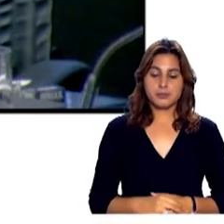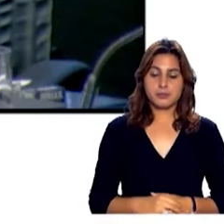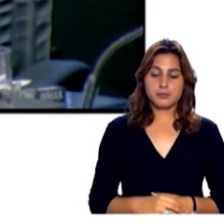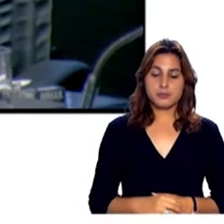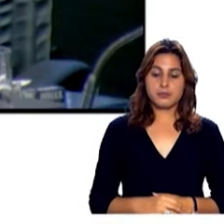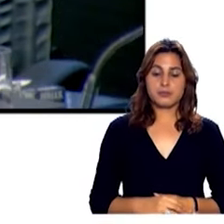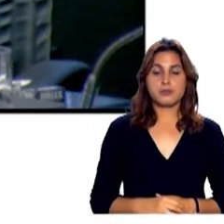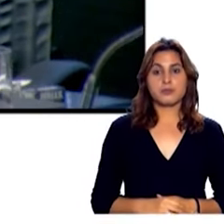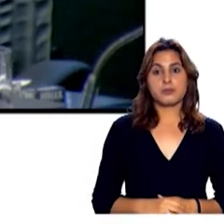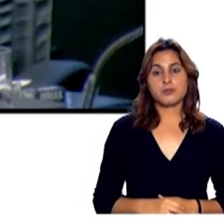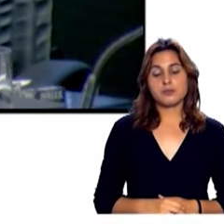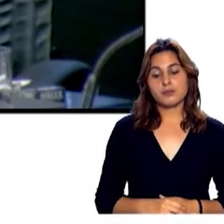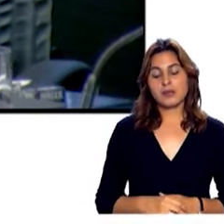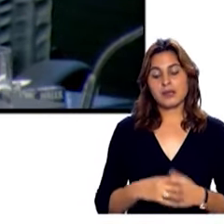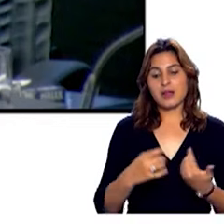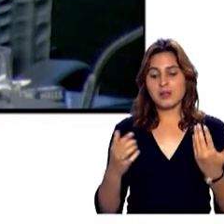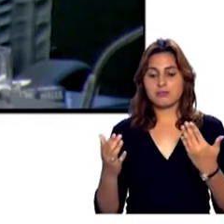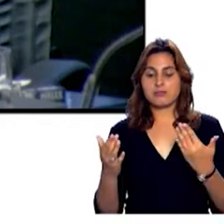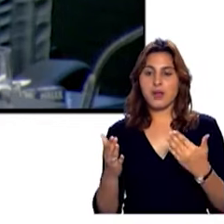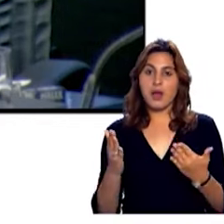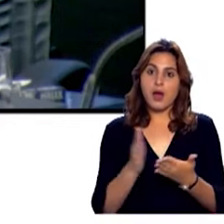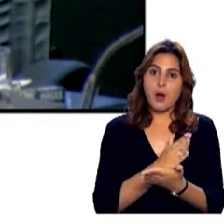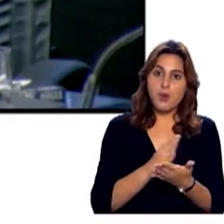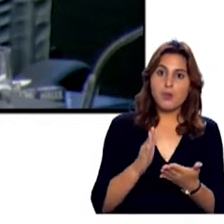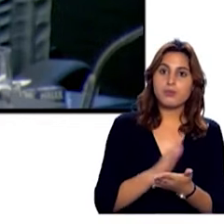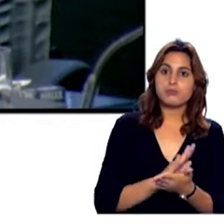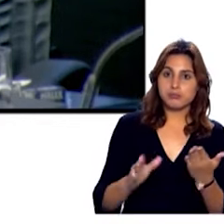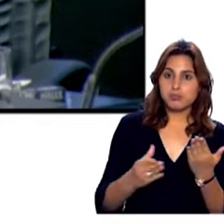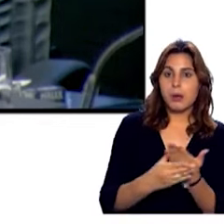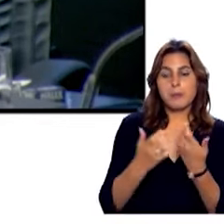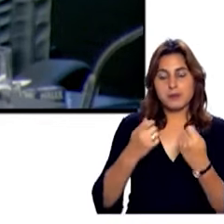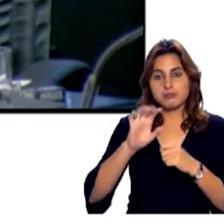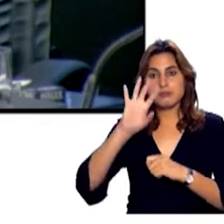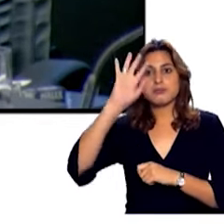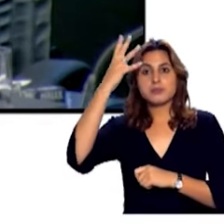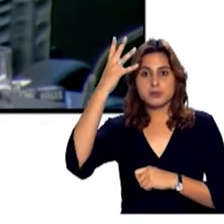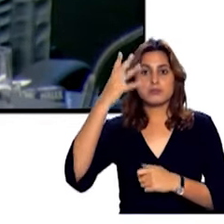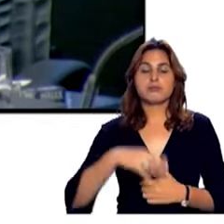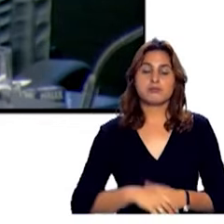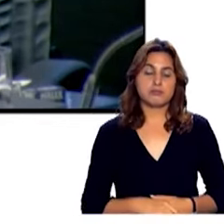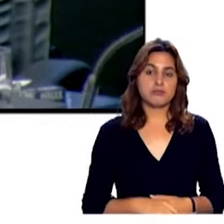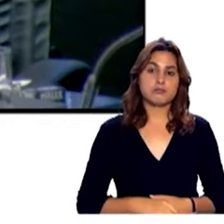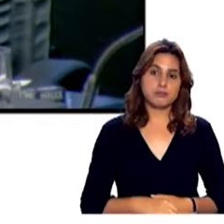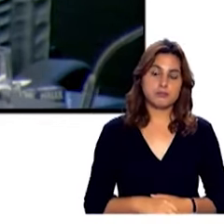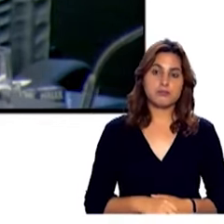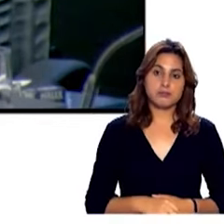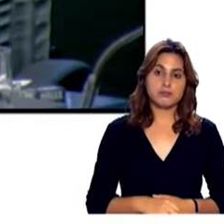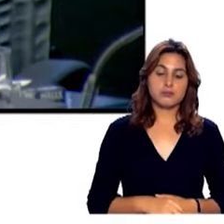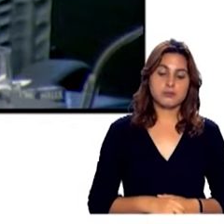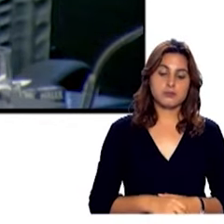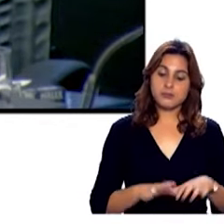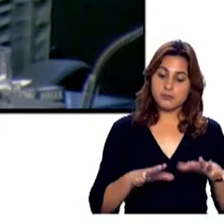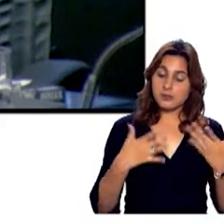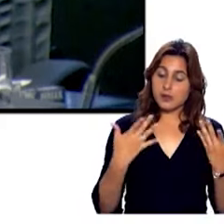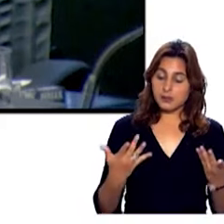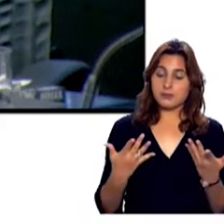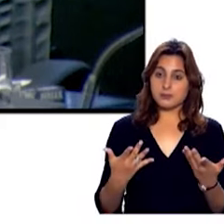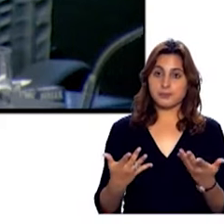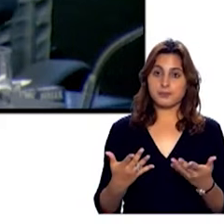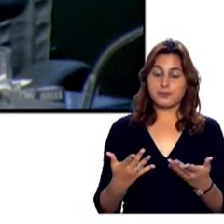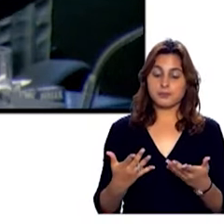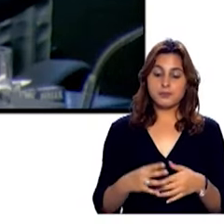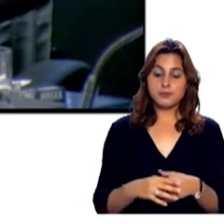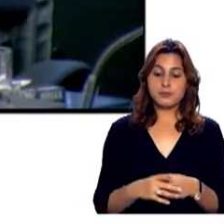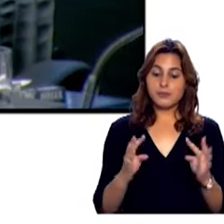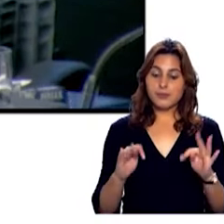un control más específico más detallado más más profuso Y Bueno Yo al final simplemente quería dar